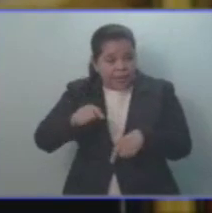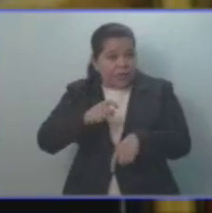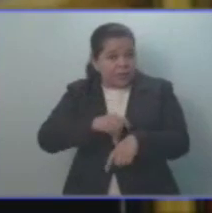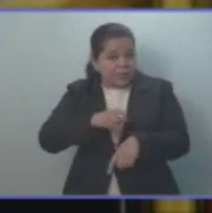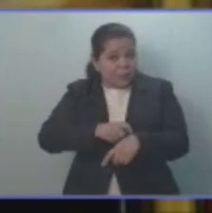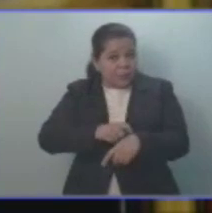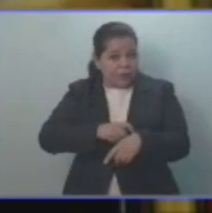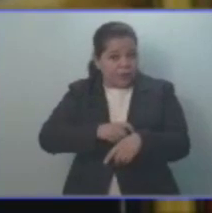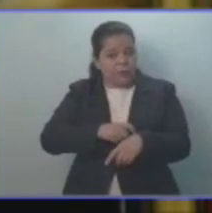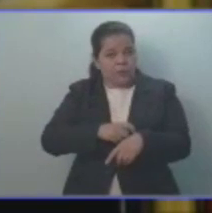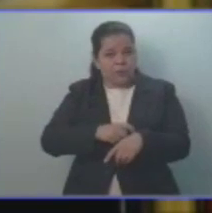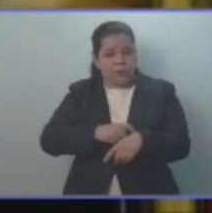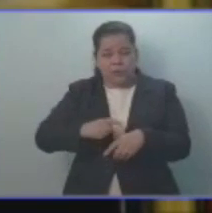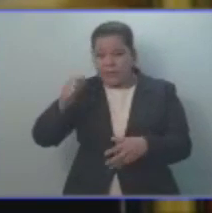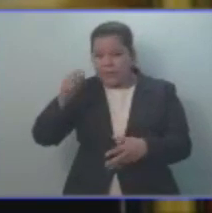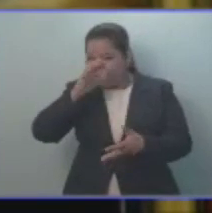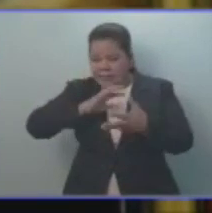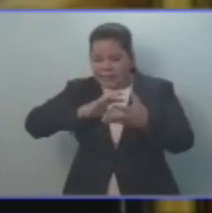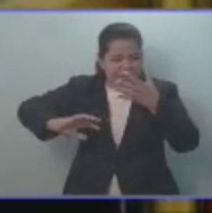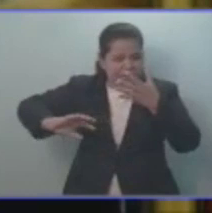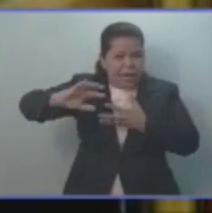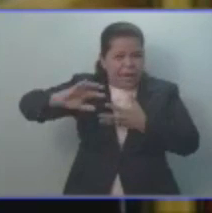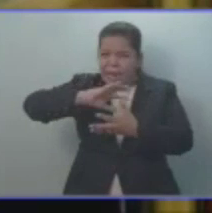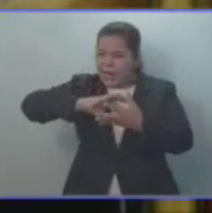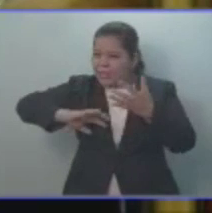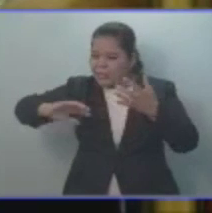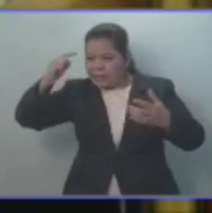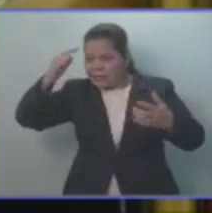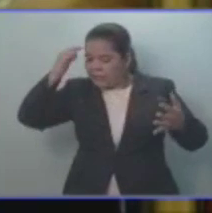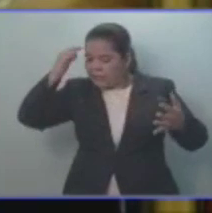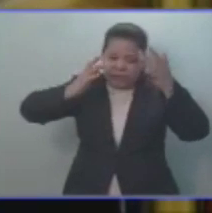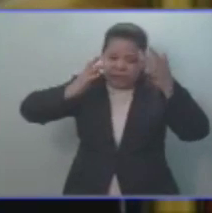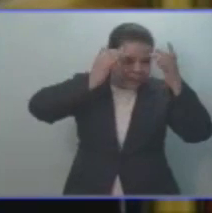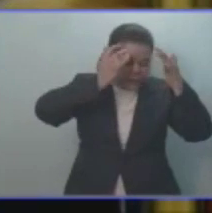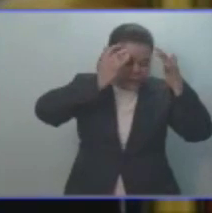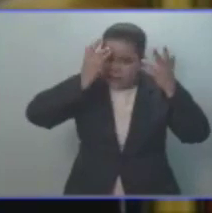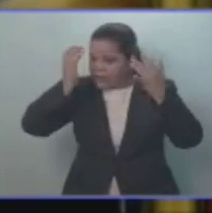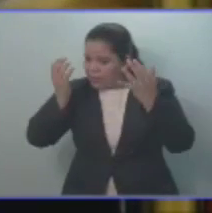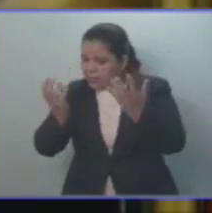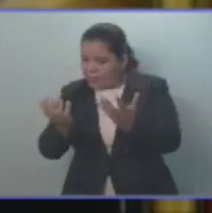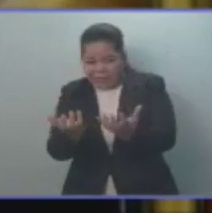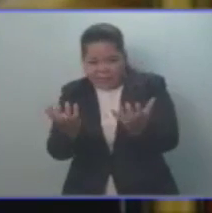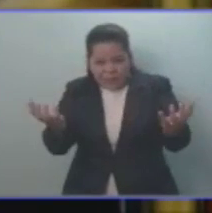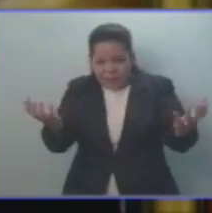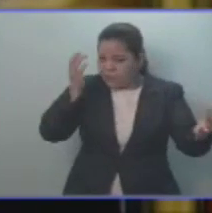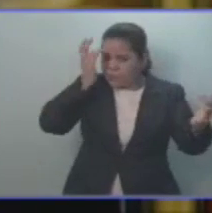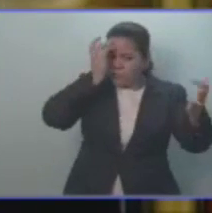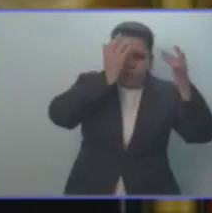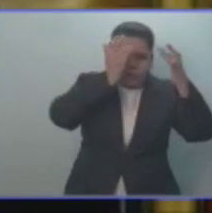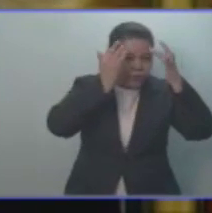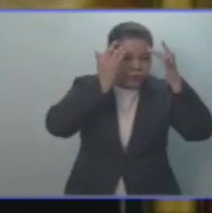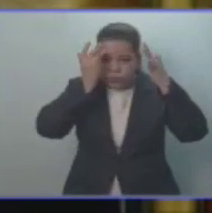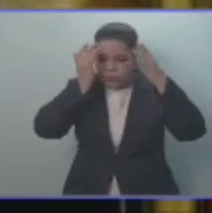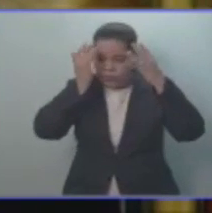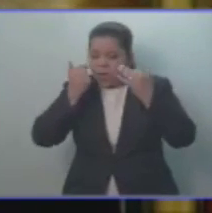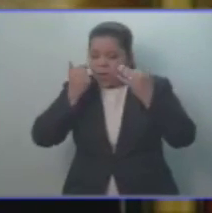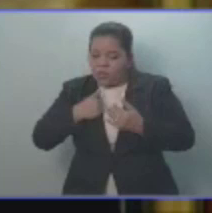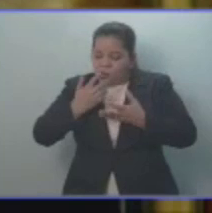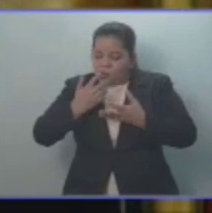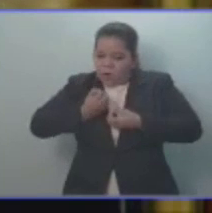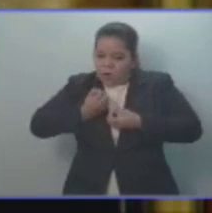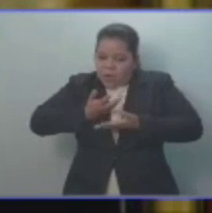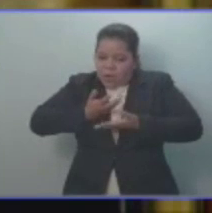confusión, de psicosis, de angustias colectivas, un mensajero